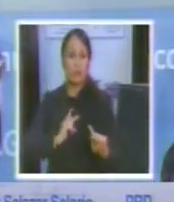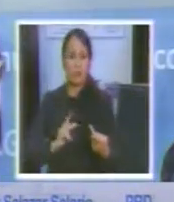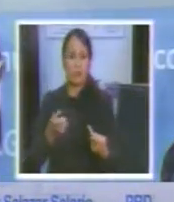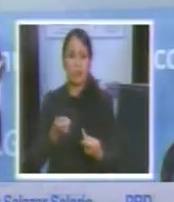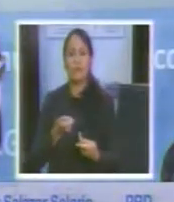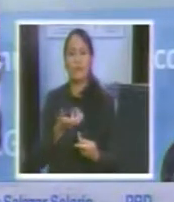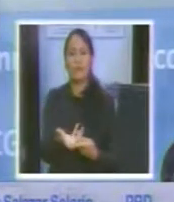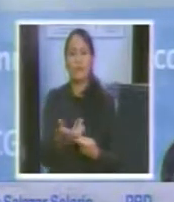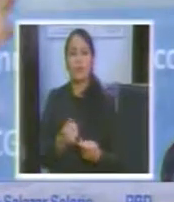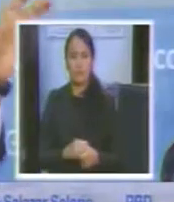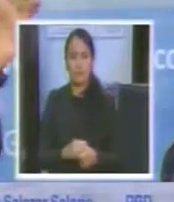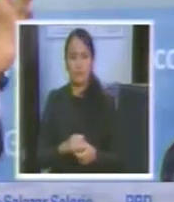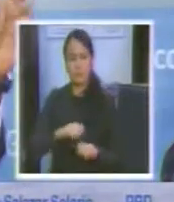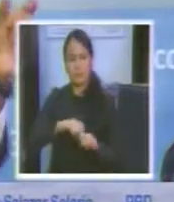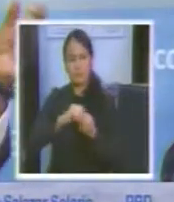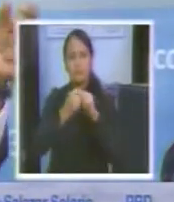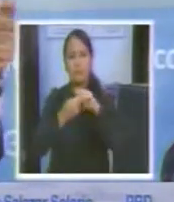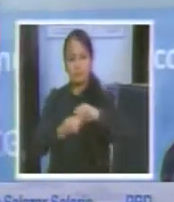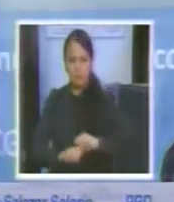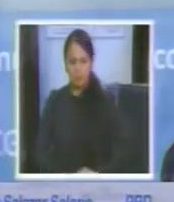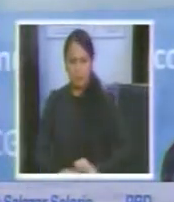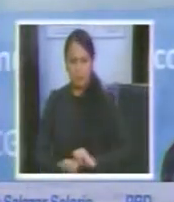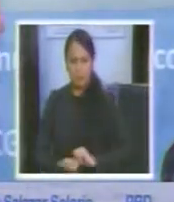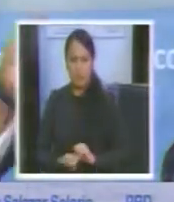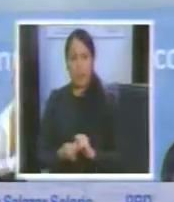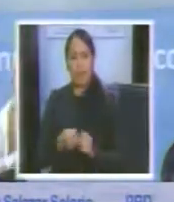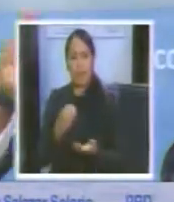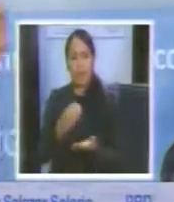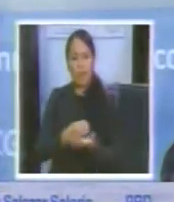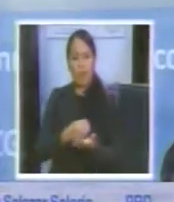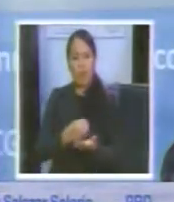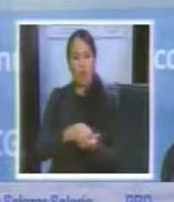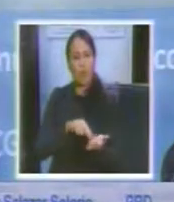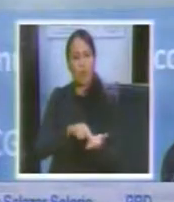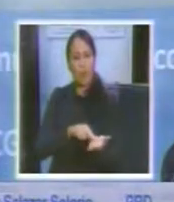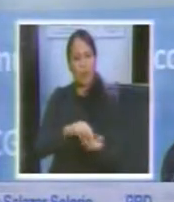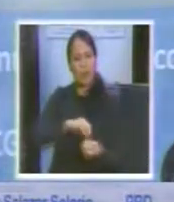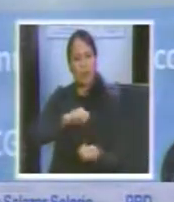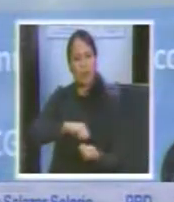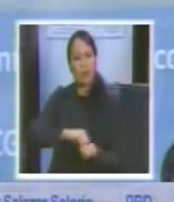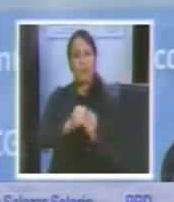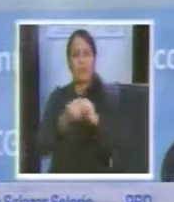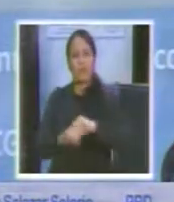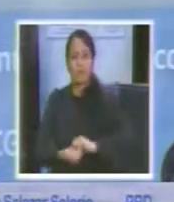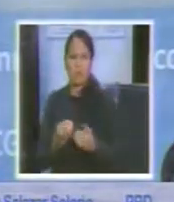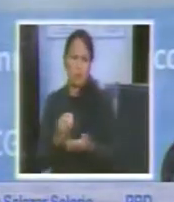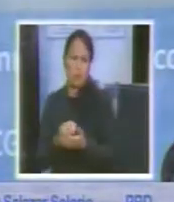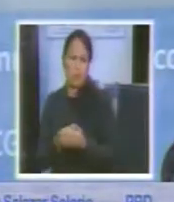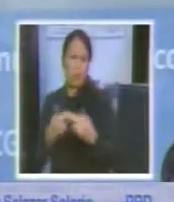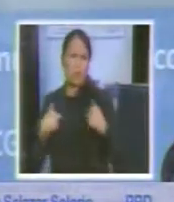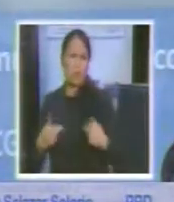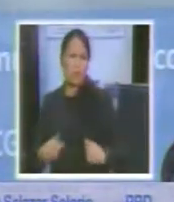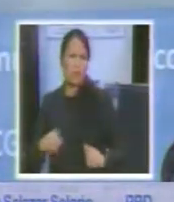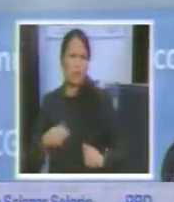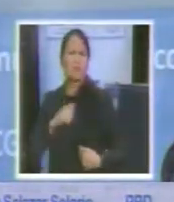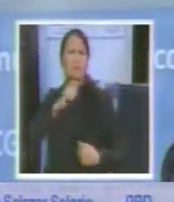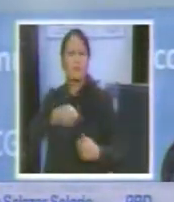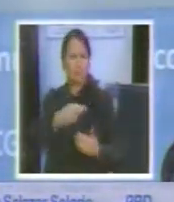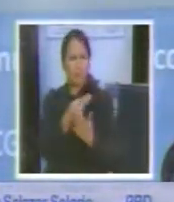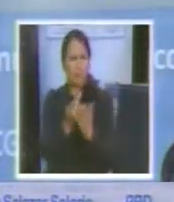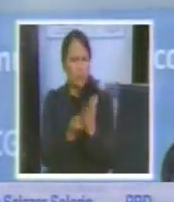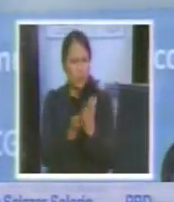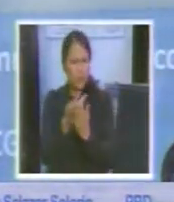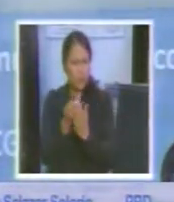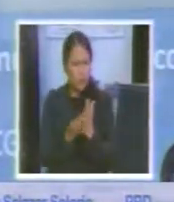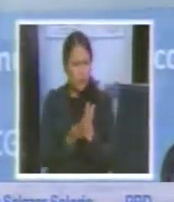denominan, ya traducido, convertir el oro negro en oro humano. ¿Y en qué consiste ese programa? En que una pequeña